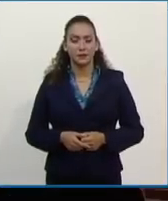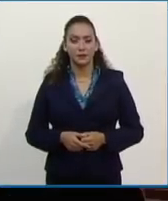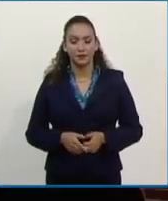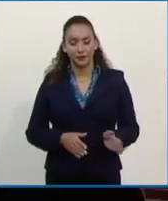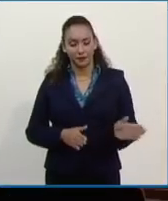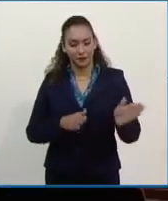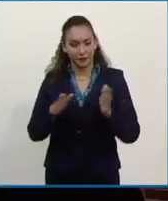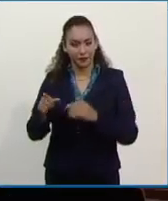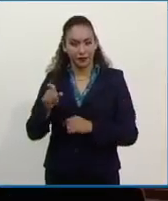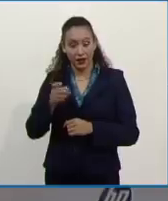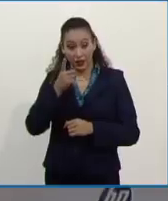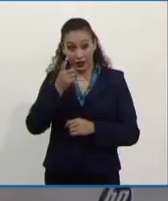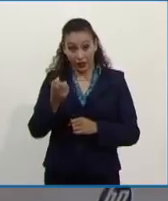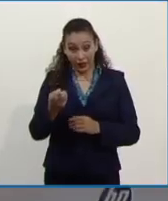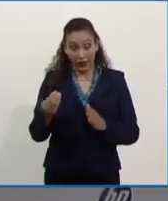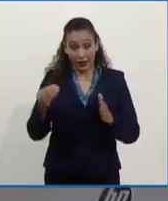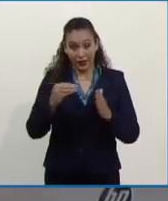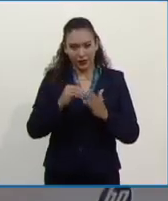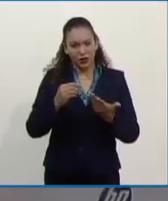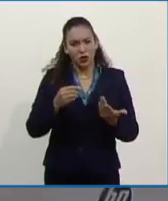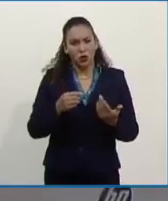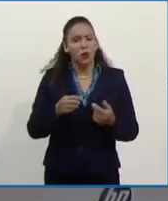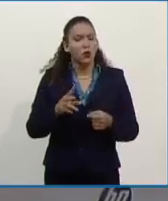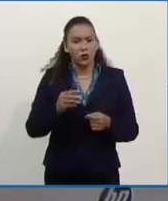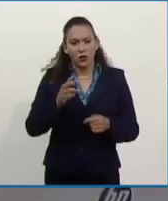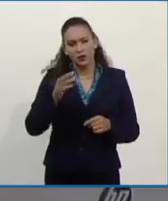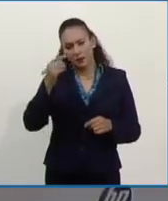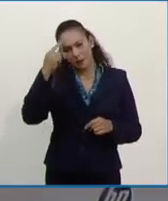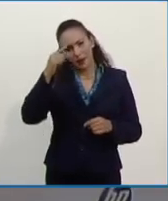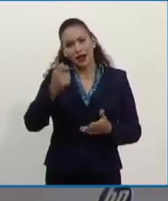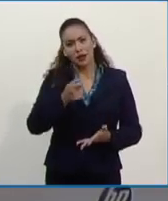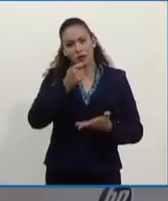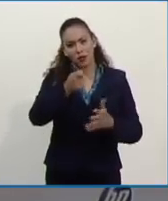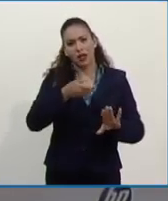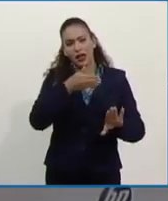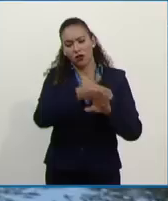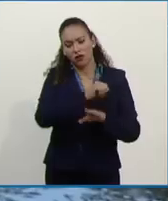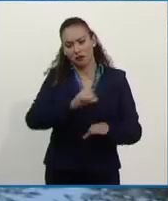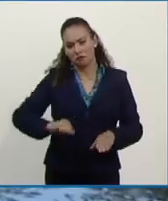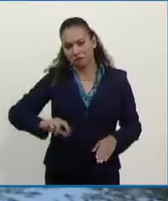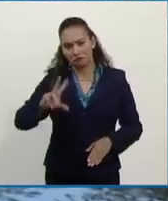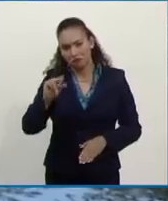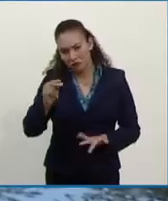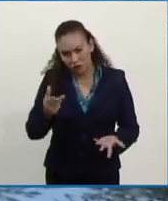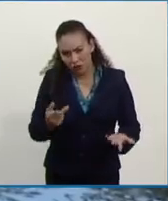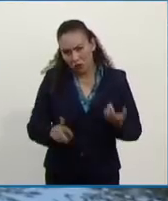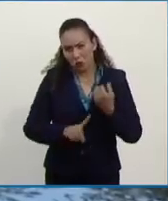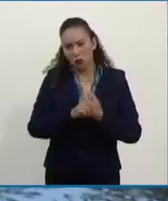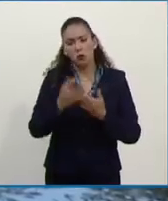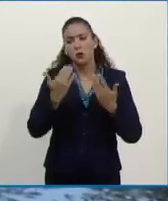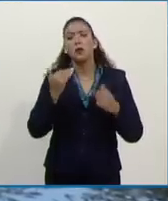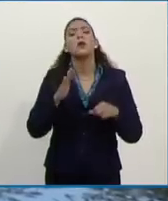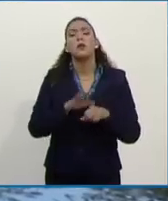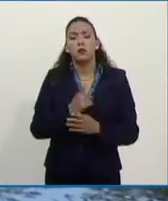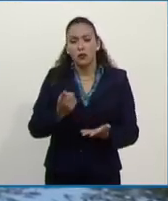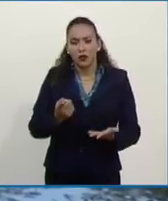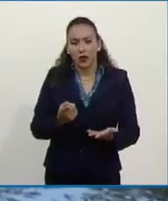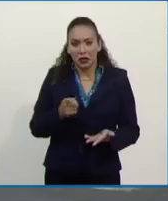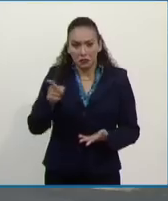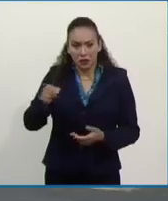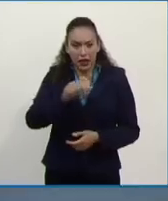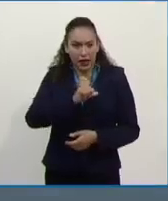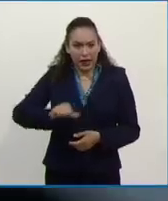También rechazó que estas disposiciones atenten contra la autonomía presupuestal de las alcaldías, pues no habría obligación para que destinen parte de